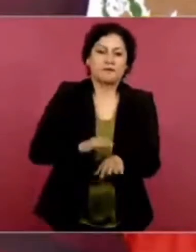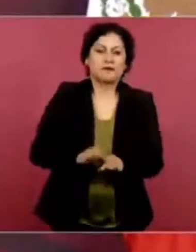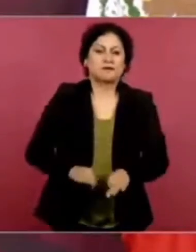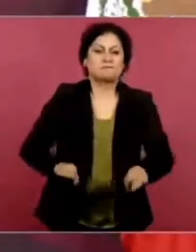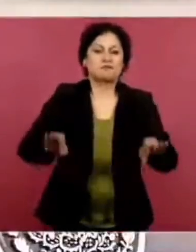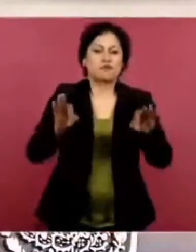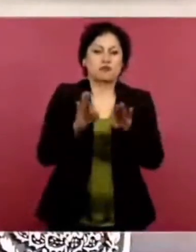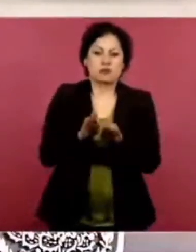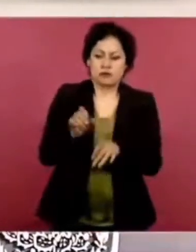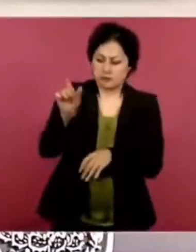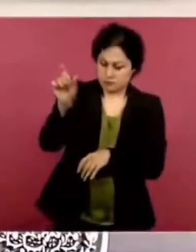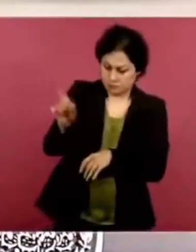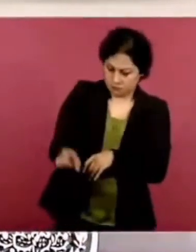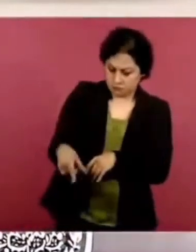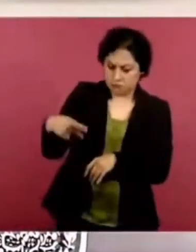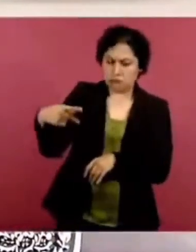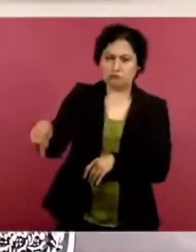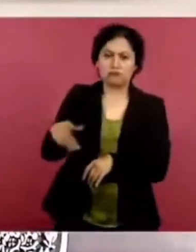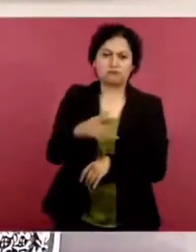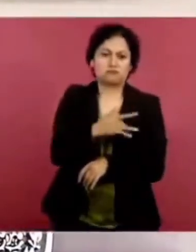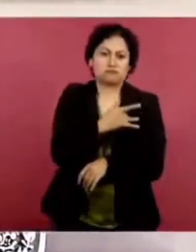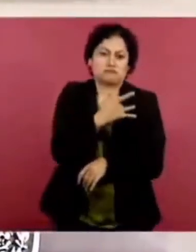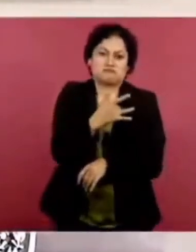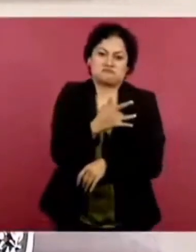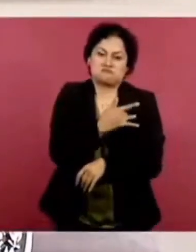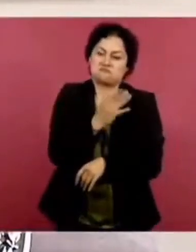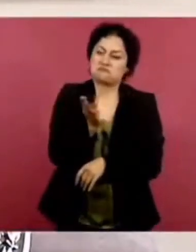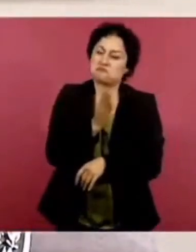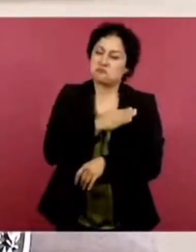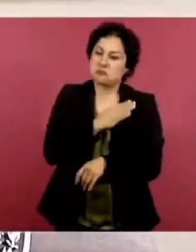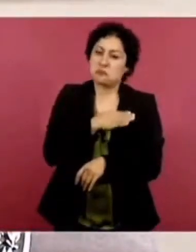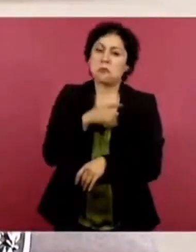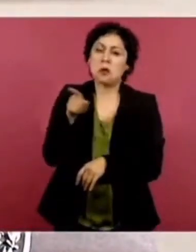tiene buenos sentimientos. Le tiene amor al pueblo.